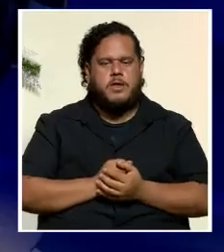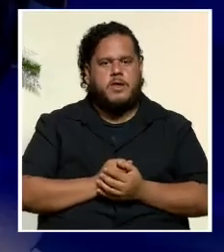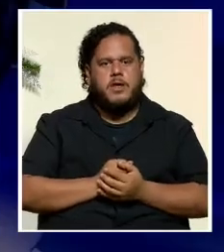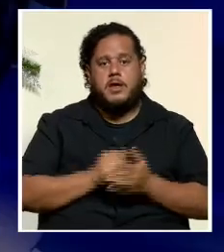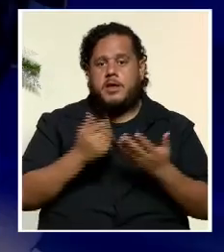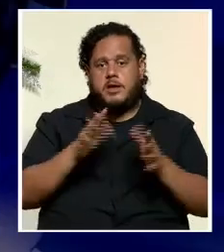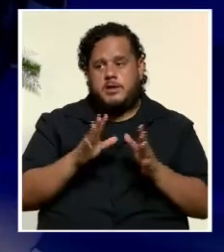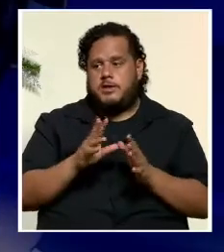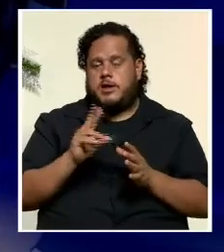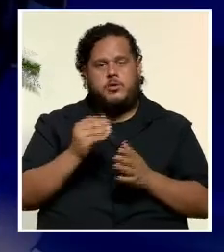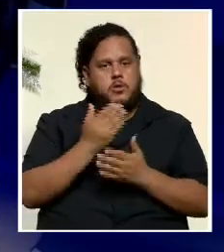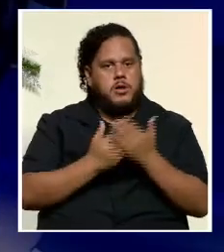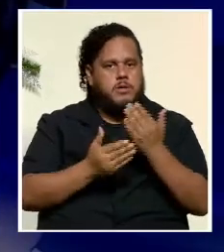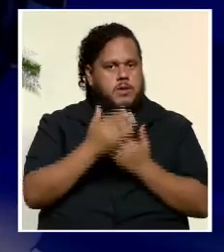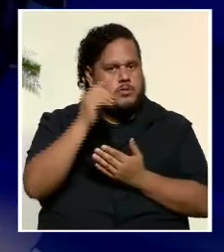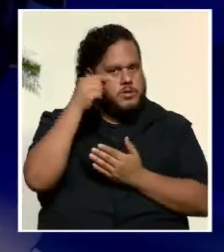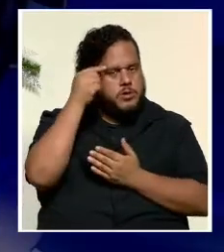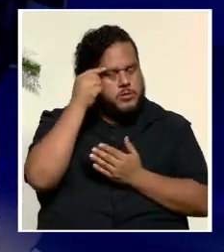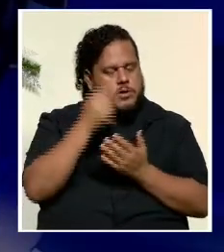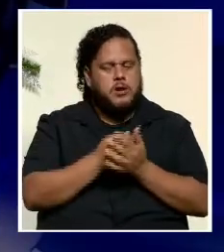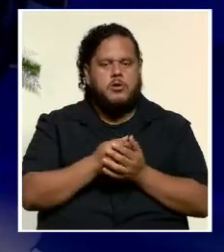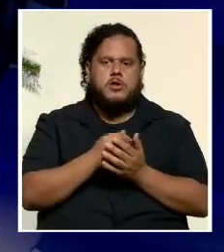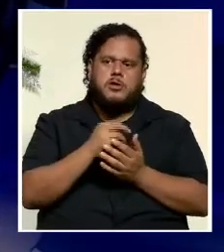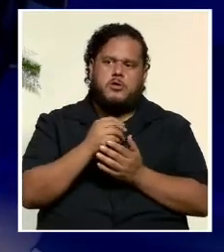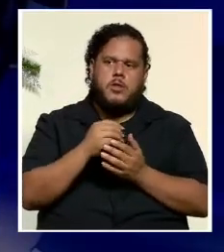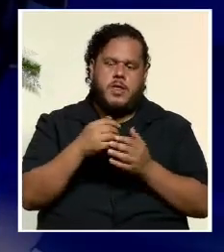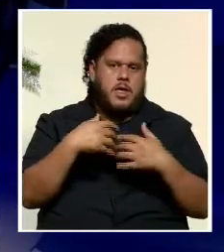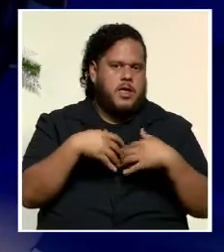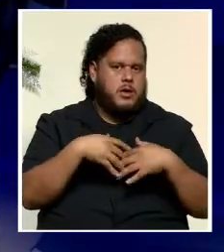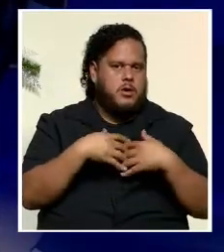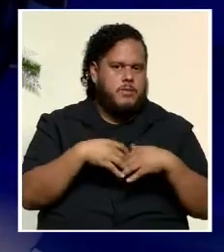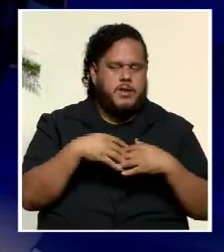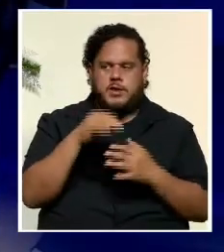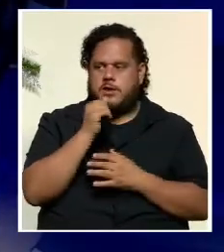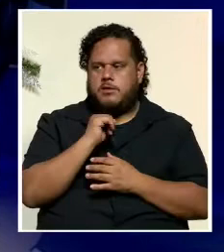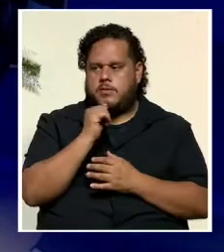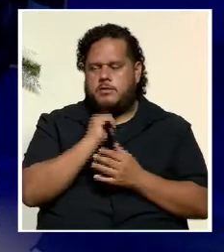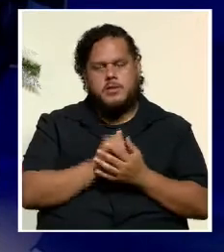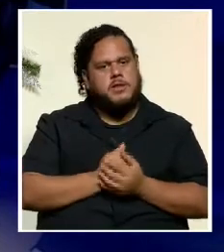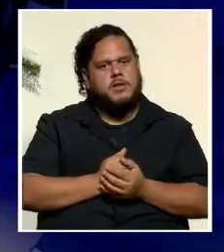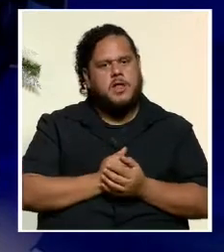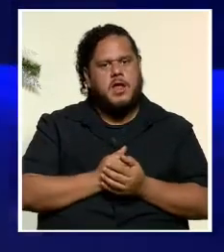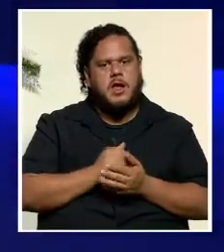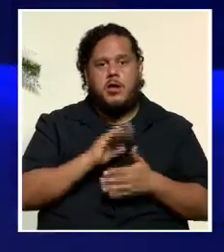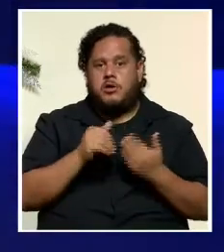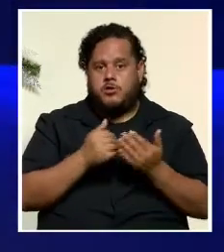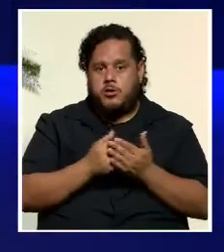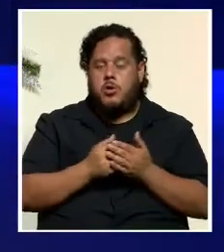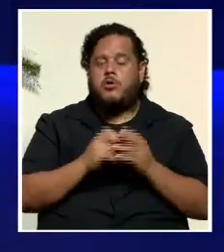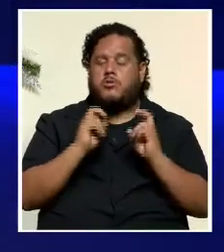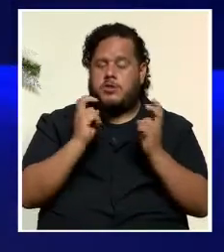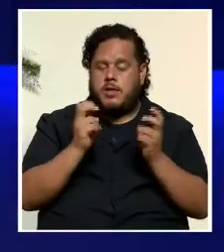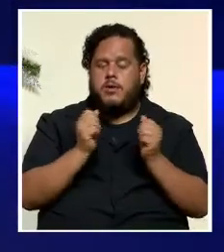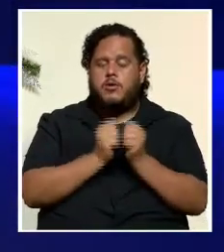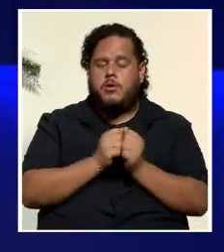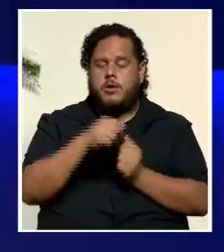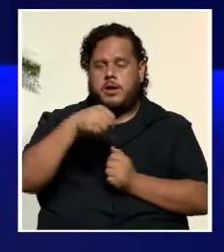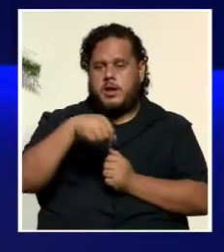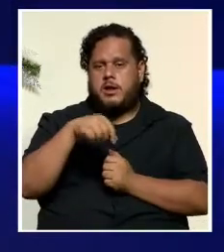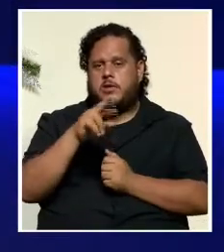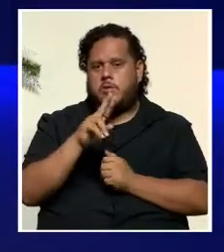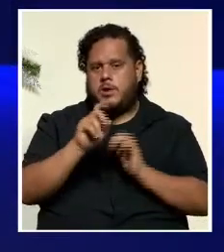ya no en manos de gobiernos, sino de compañías privadas. Ahora se viene todo un tema con eso, con el QR, con el